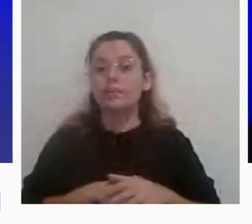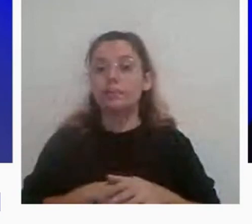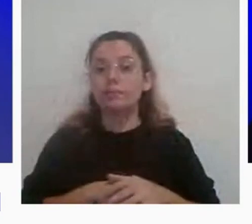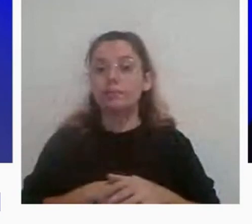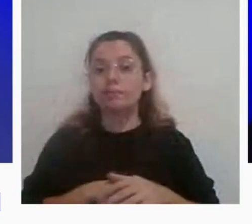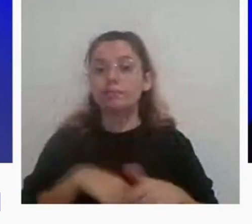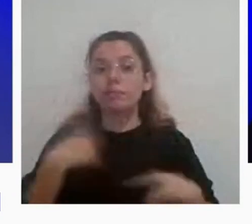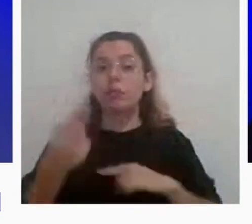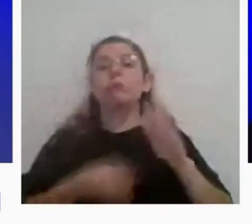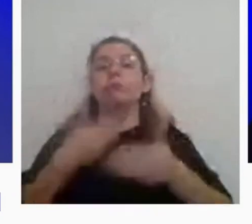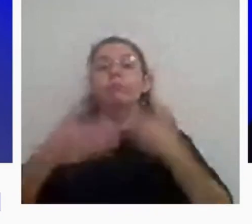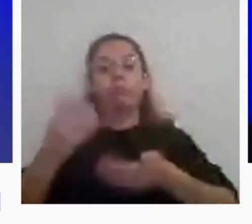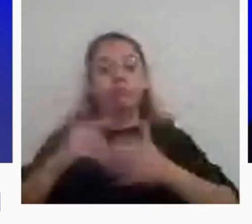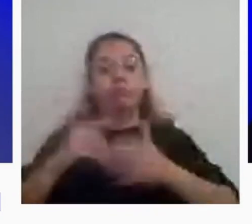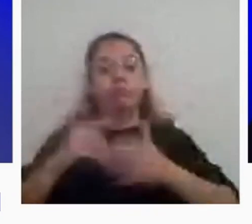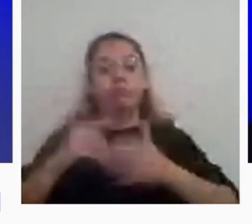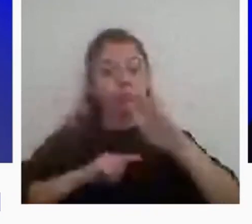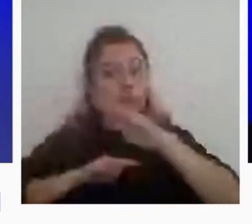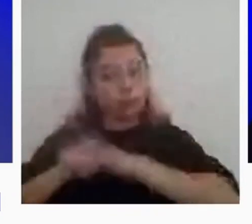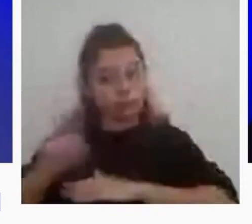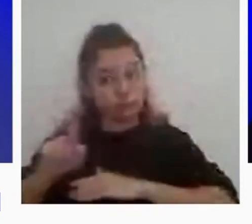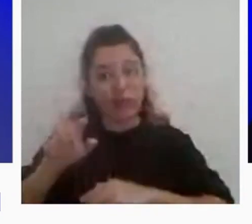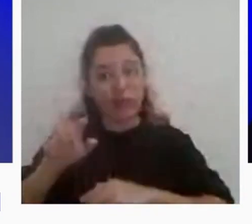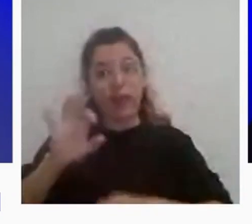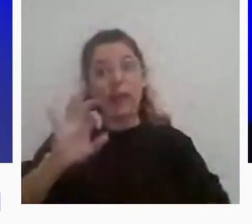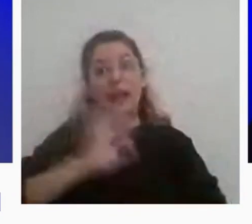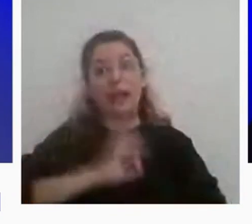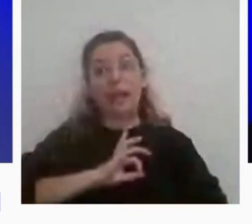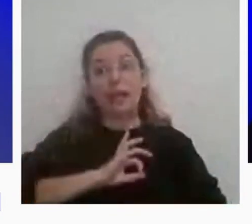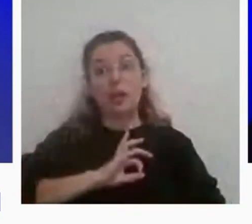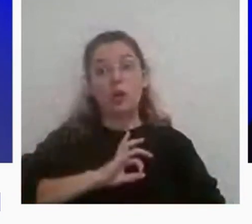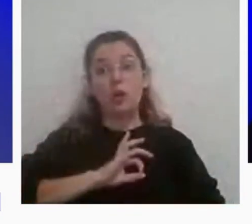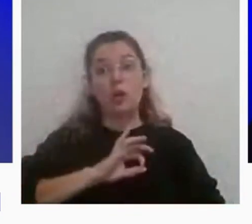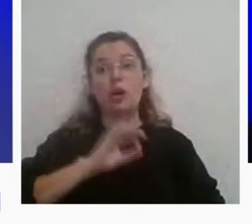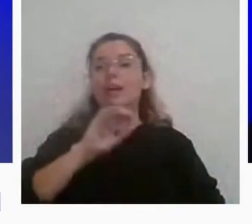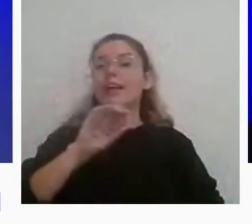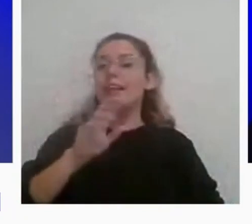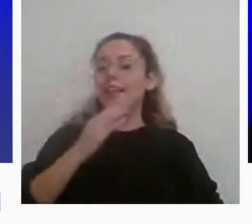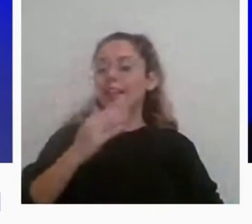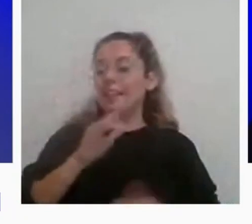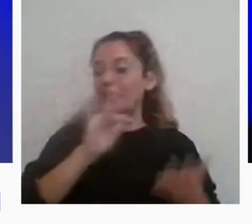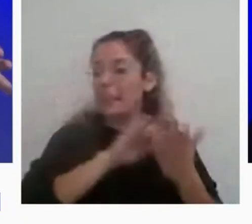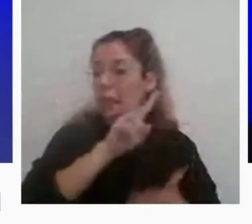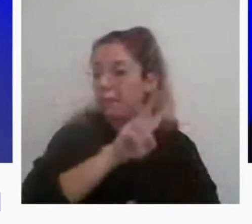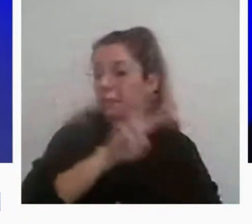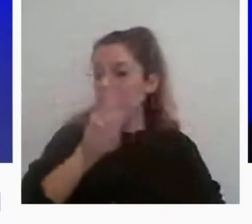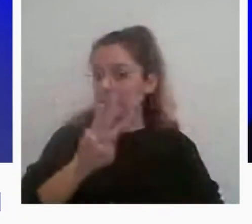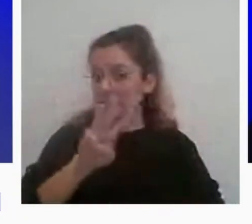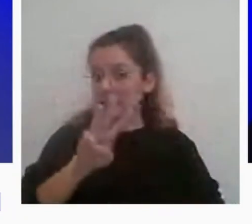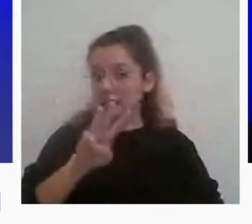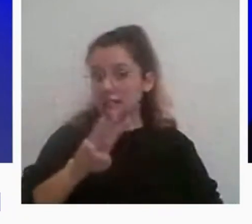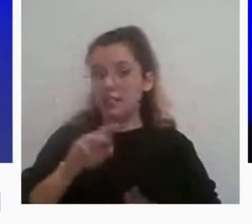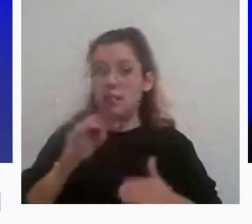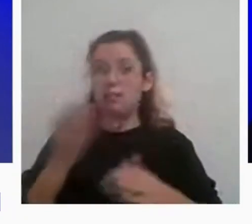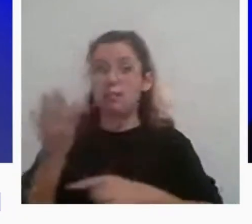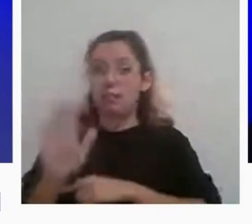lo soltamos y lo presentamos en enero, del 23 de enero, no se me olvidará la vida. En Fitur fue un éxito, más de